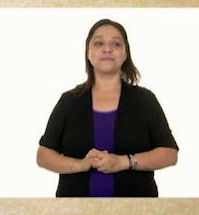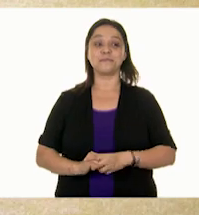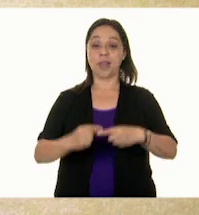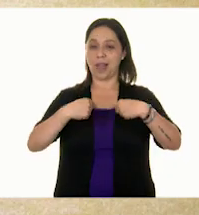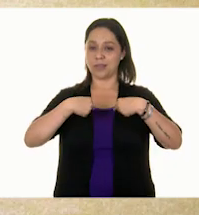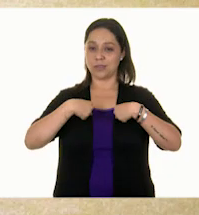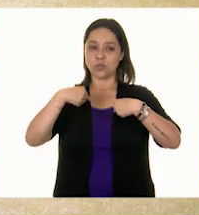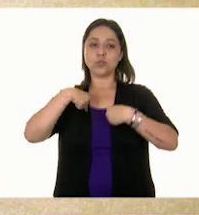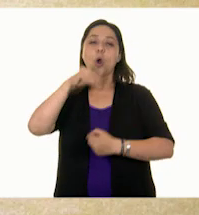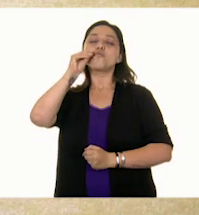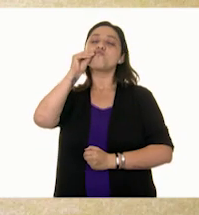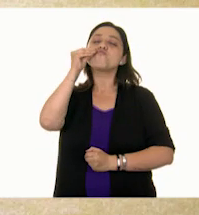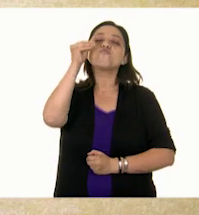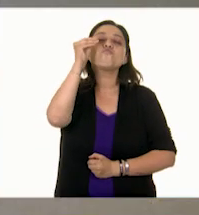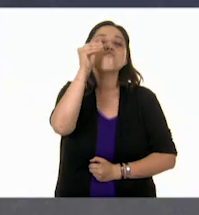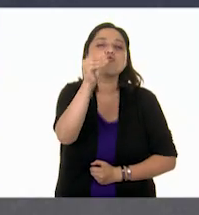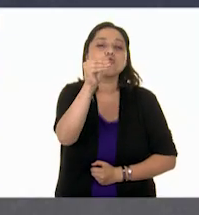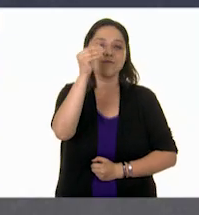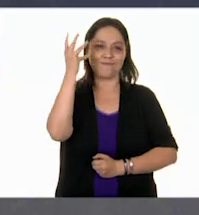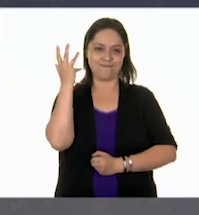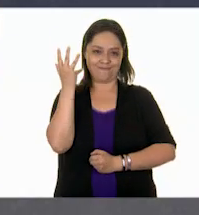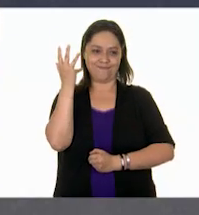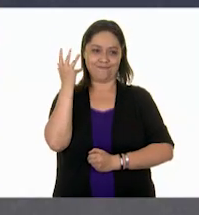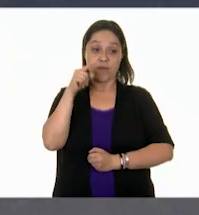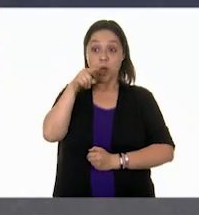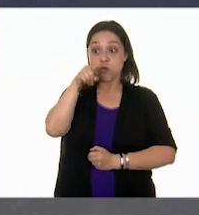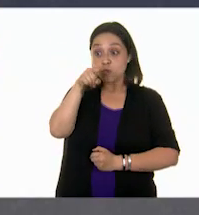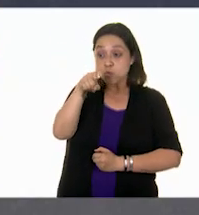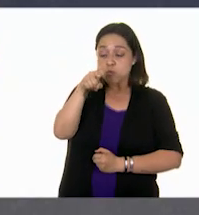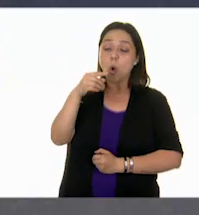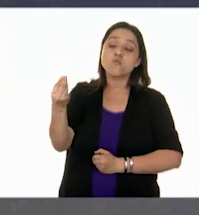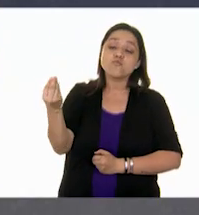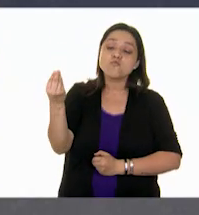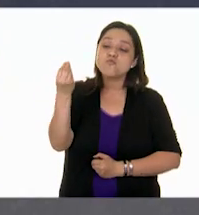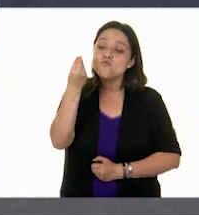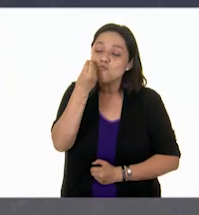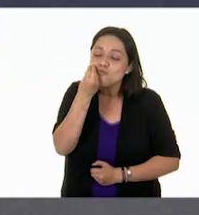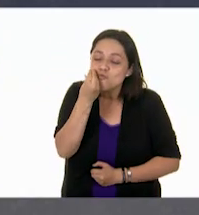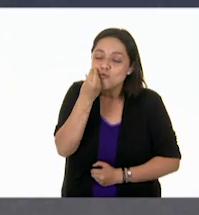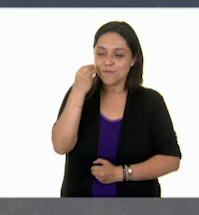yo beso, tú besito,